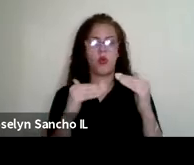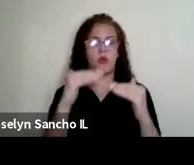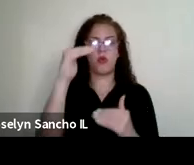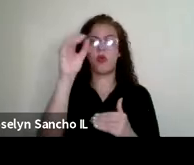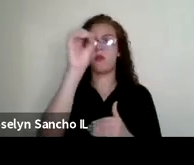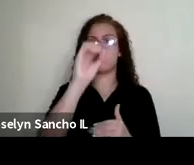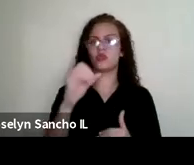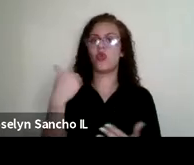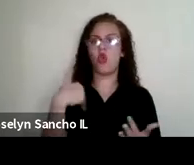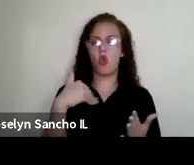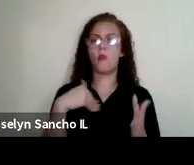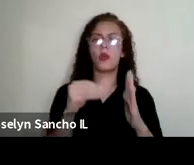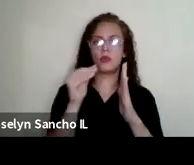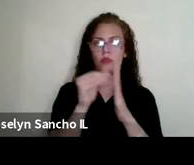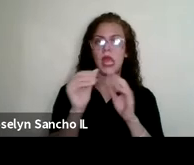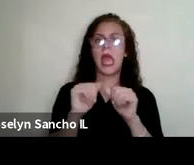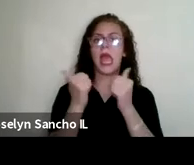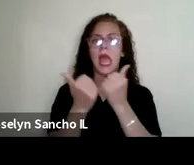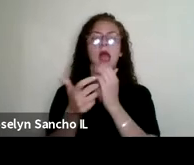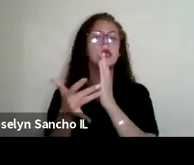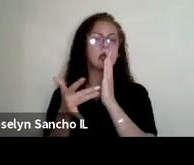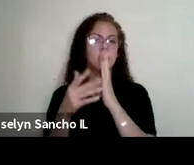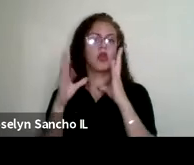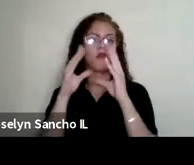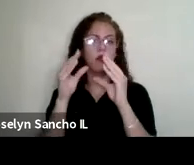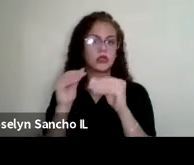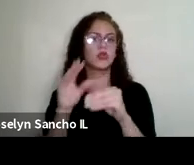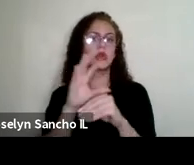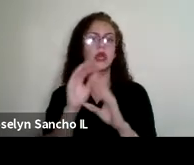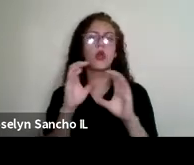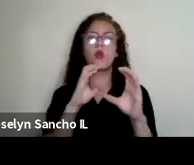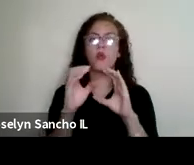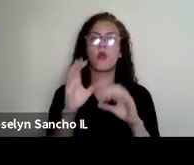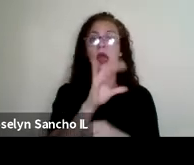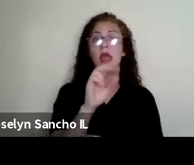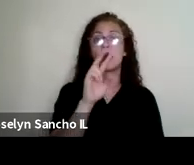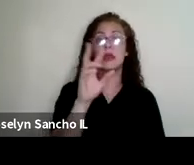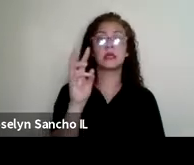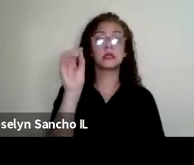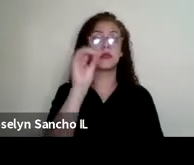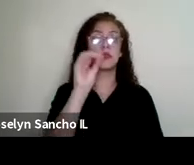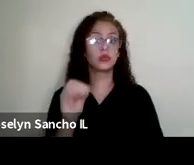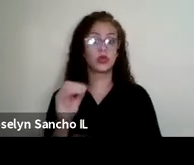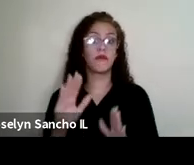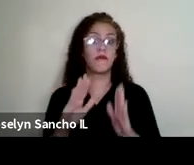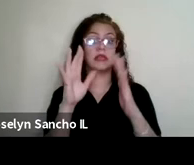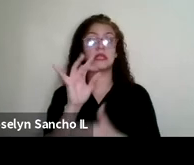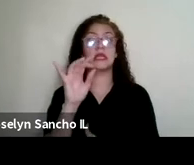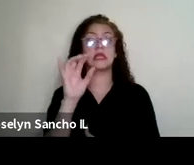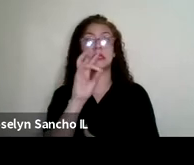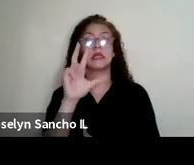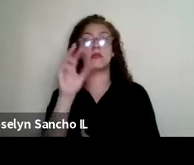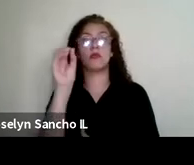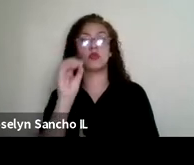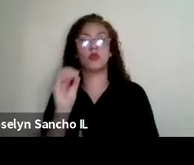72% de varones en el área de tecnologías de información y comunicación y de un 27% frente a un 73%